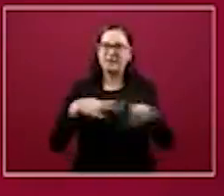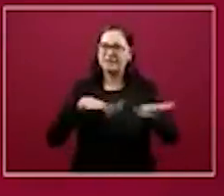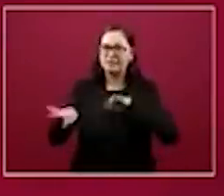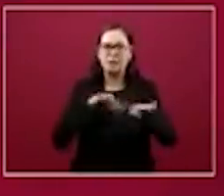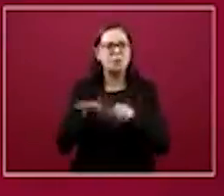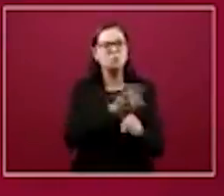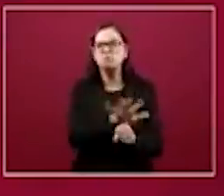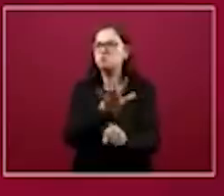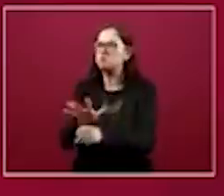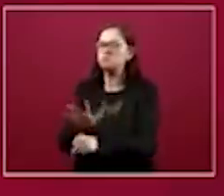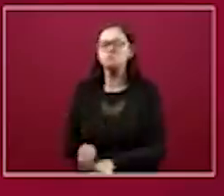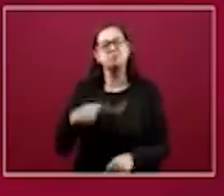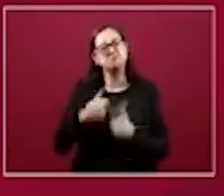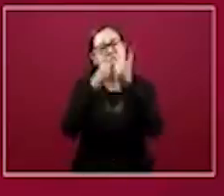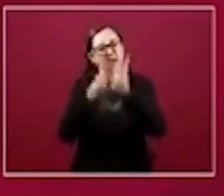a eso aspiro,